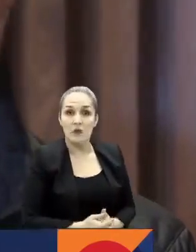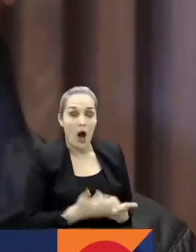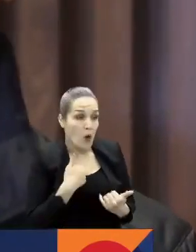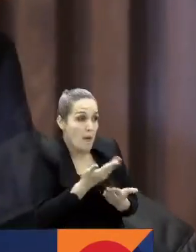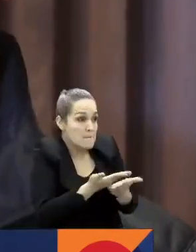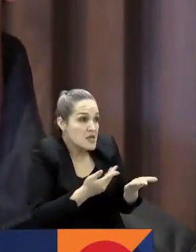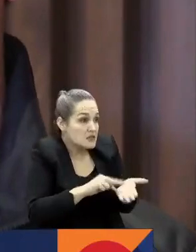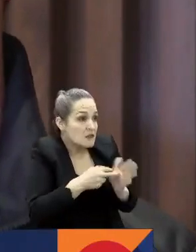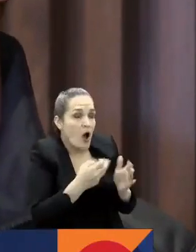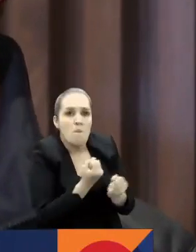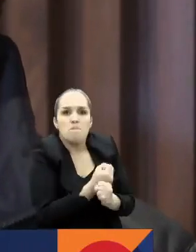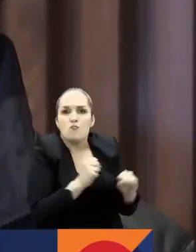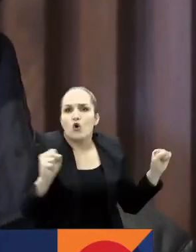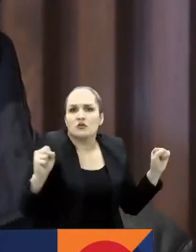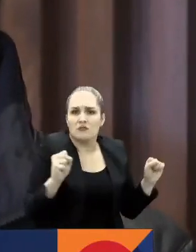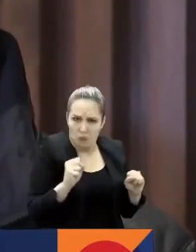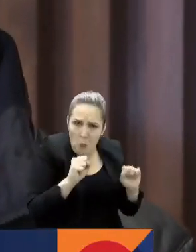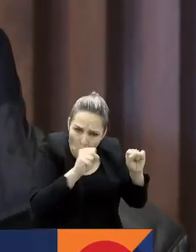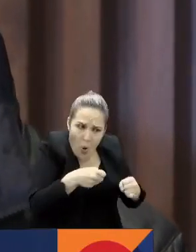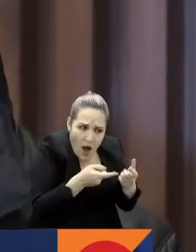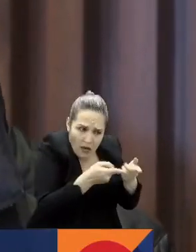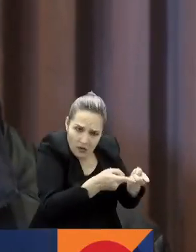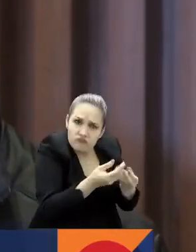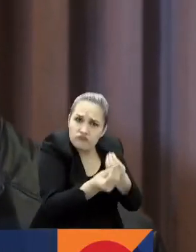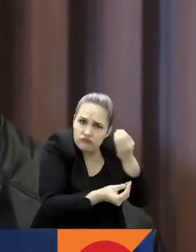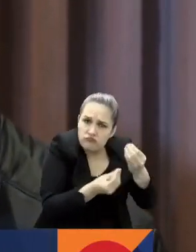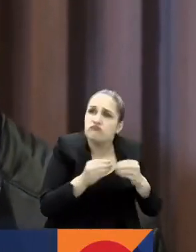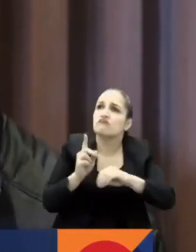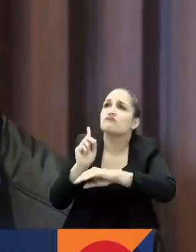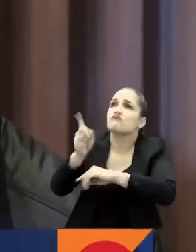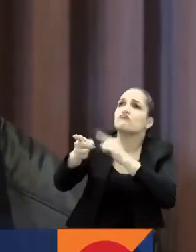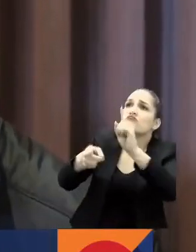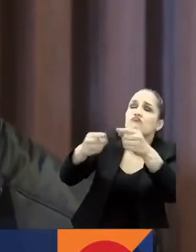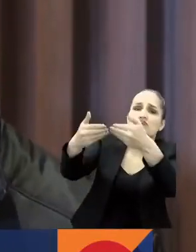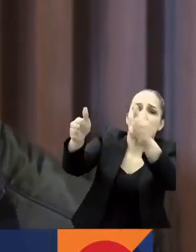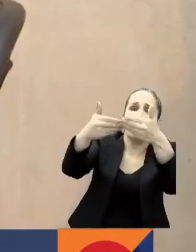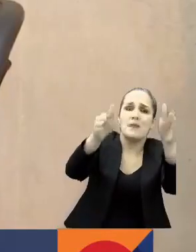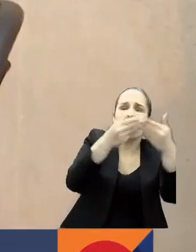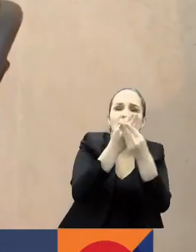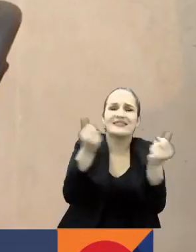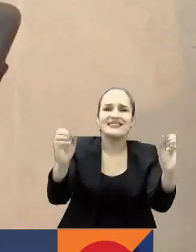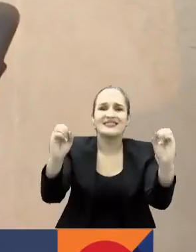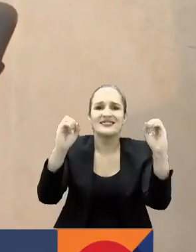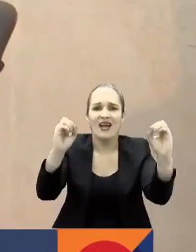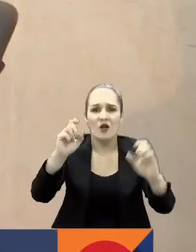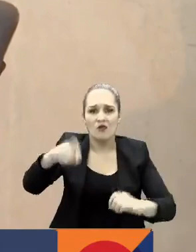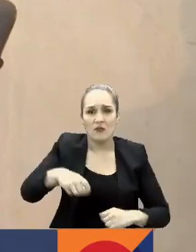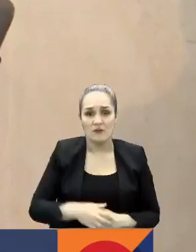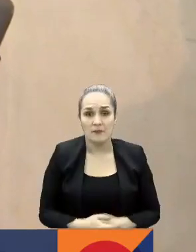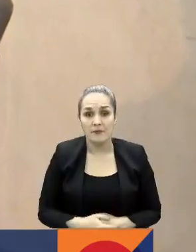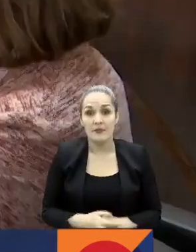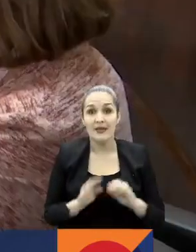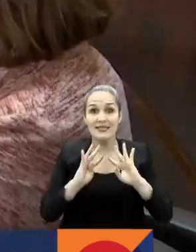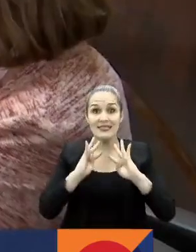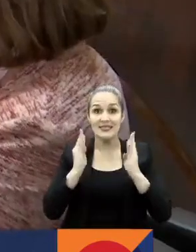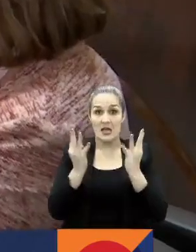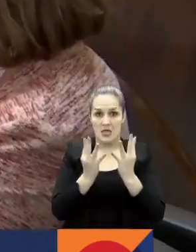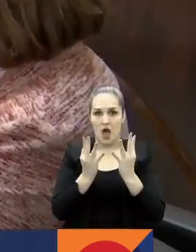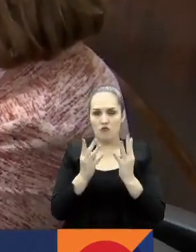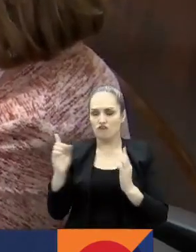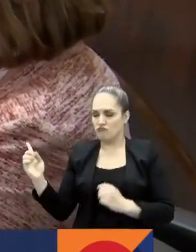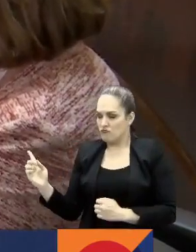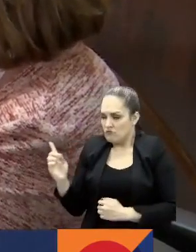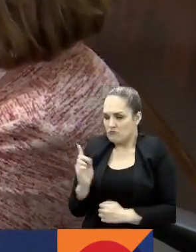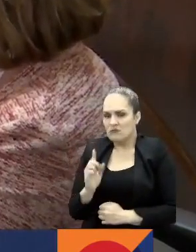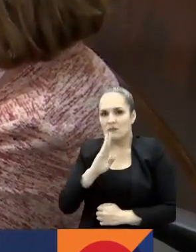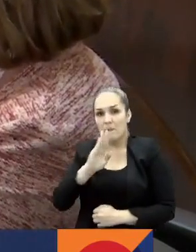en el ámbito de lo que le hace a cada uno, esos bloqueos deben desaparecer. Ante el Senado, el ministro del Interior